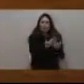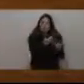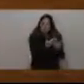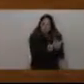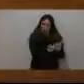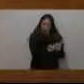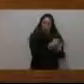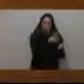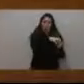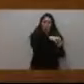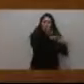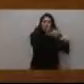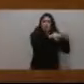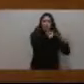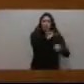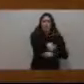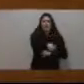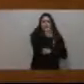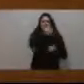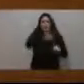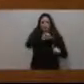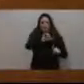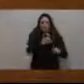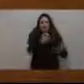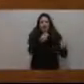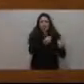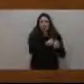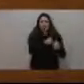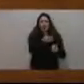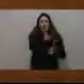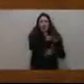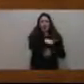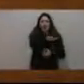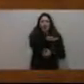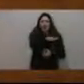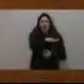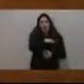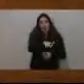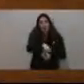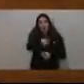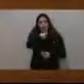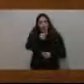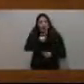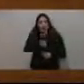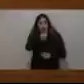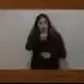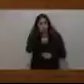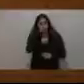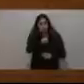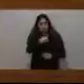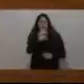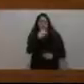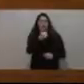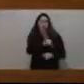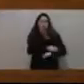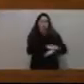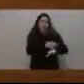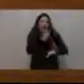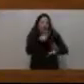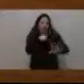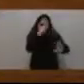del musel junto a la instalación de un hub de graneles en el nuevo muelle norte, señor consejero, el Gobierno socialista, con mis máximos respetos,